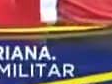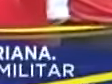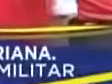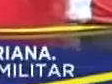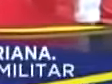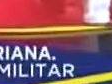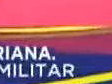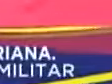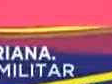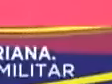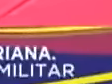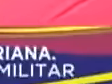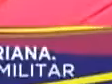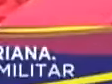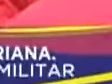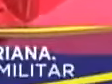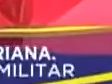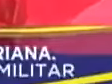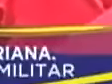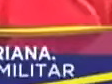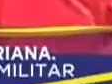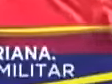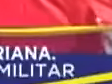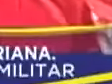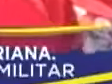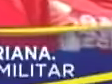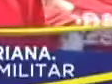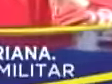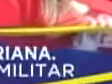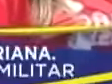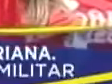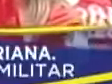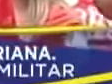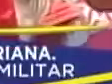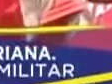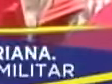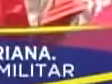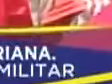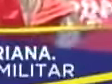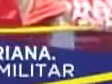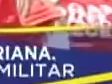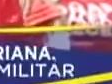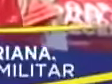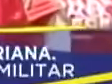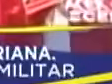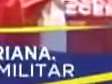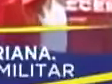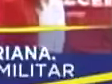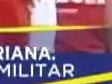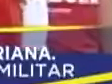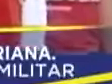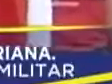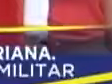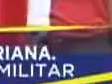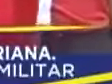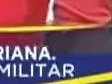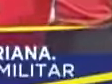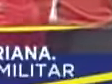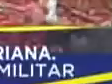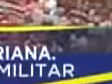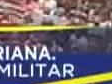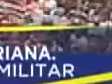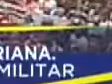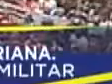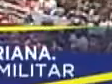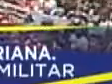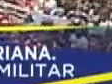De todos los estados del país se vinieron con la furia bolivariana, con la emoción,